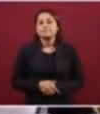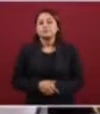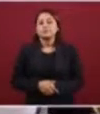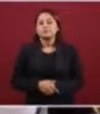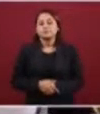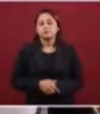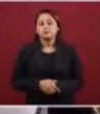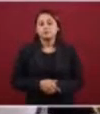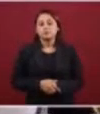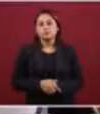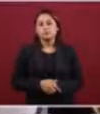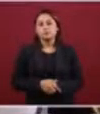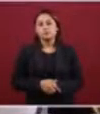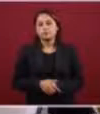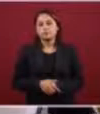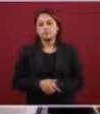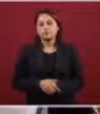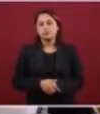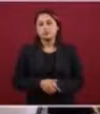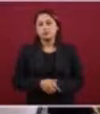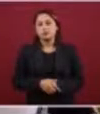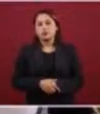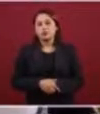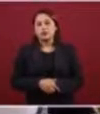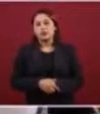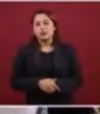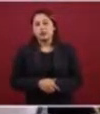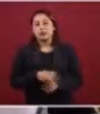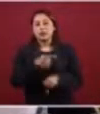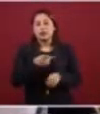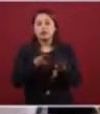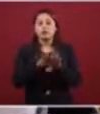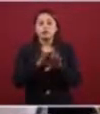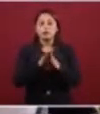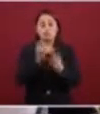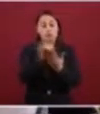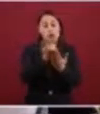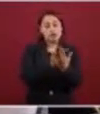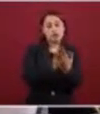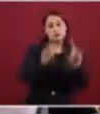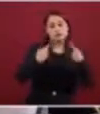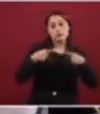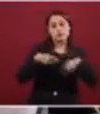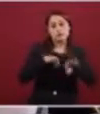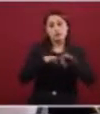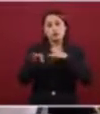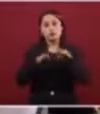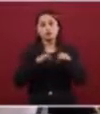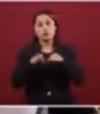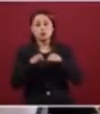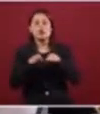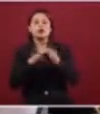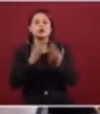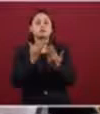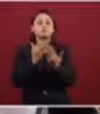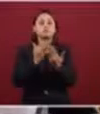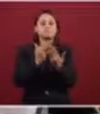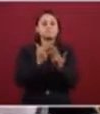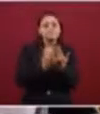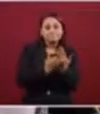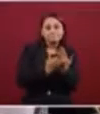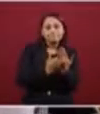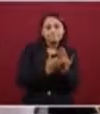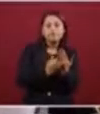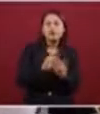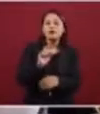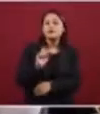Y pues ahí se hizo el reajuste de personal, solamente el 27% de la